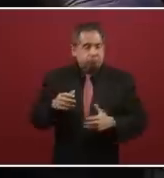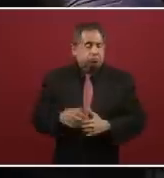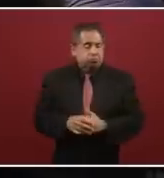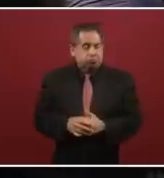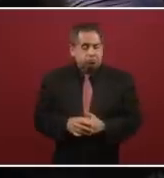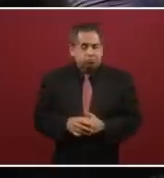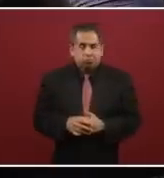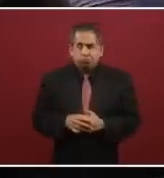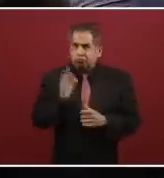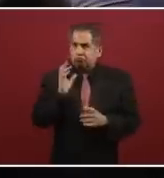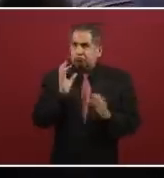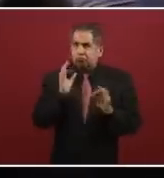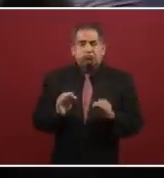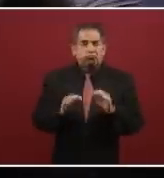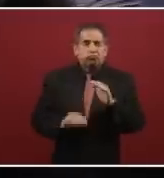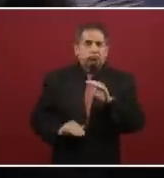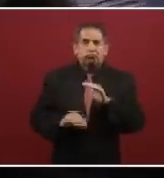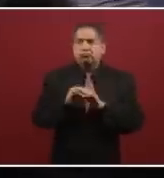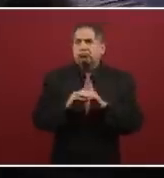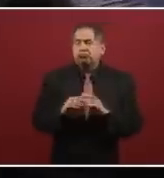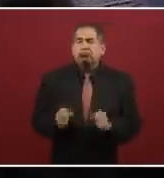Vamos a llegar